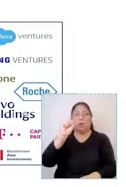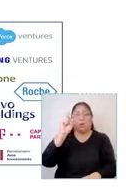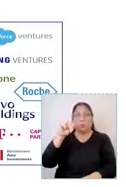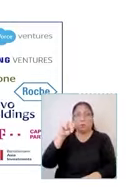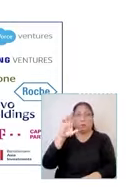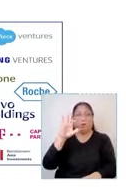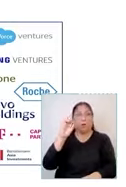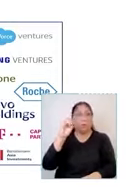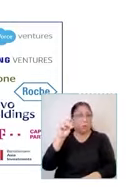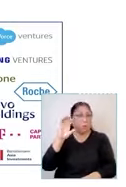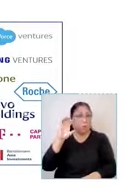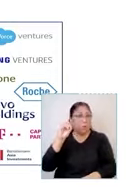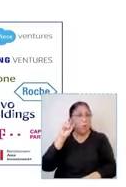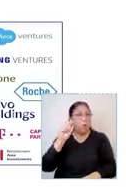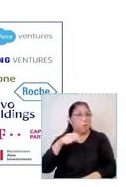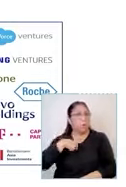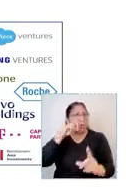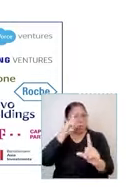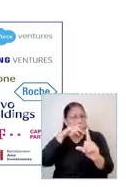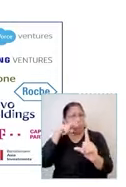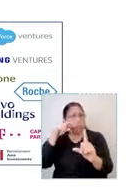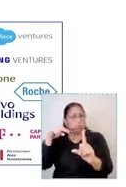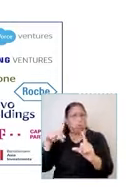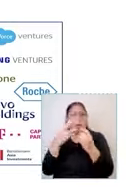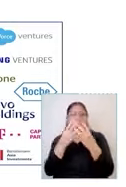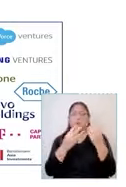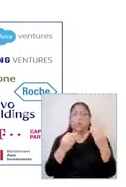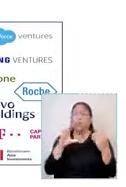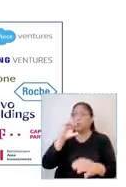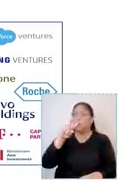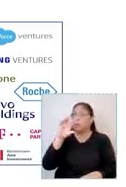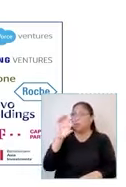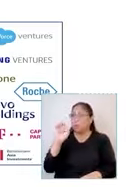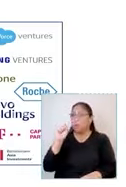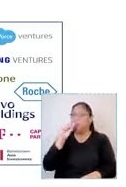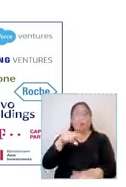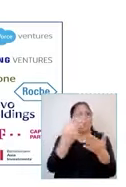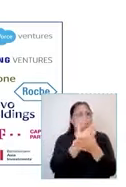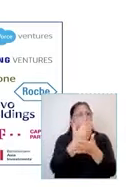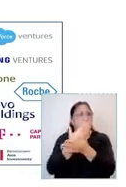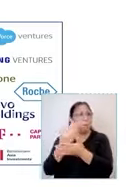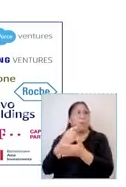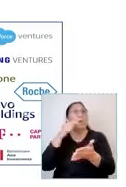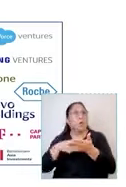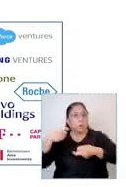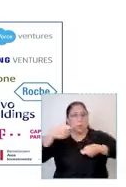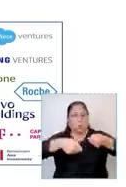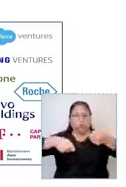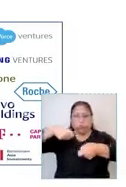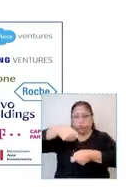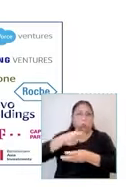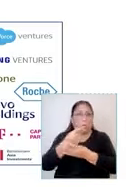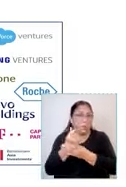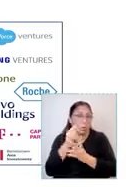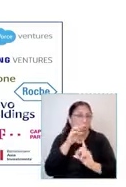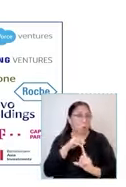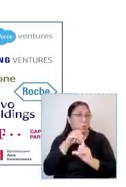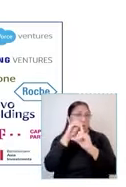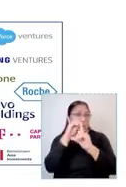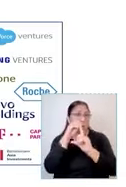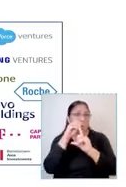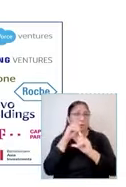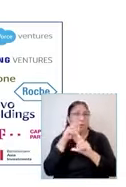viendo muchos CVCs y CVCs nuevos que están invirtiendo especialmente en